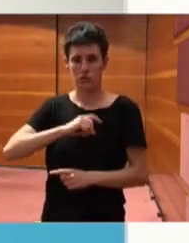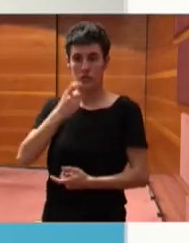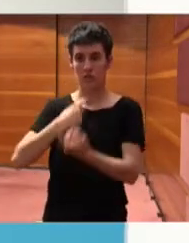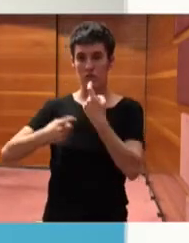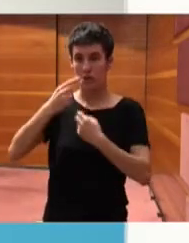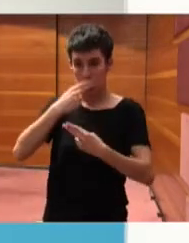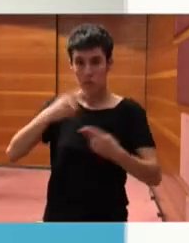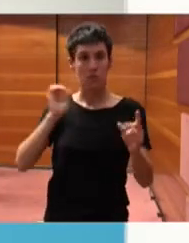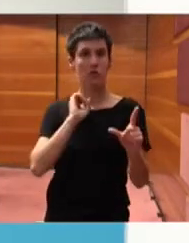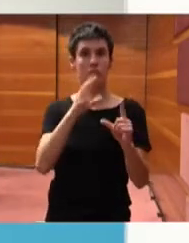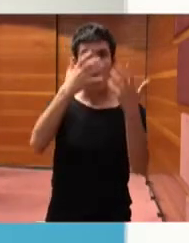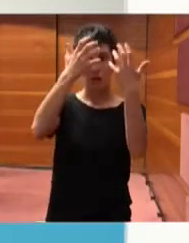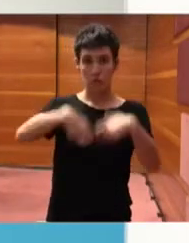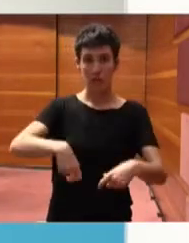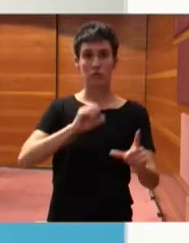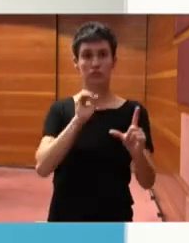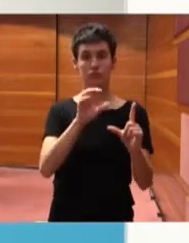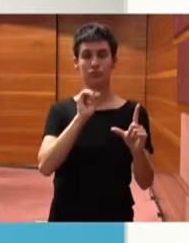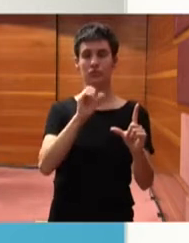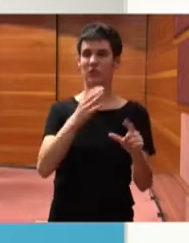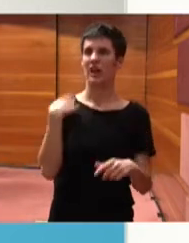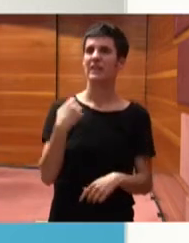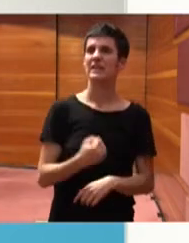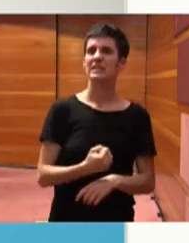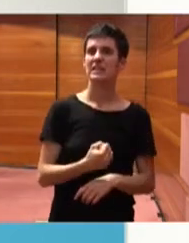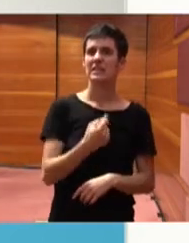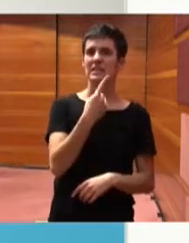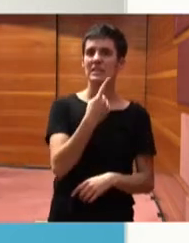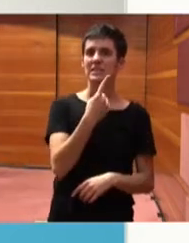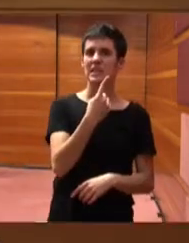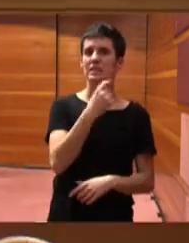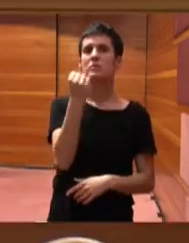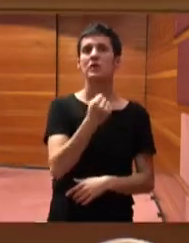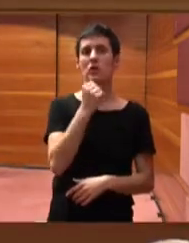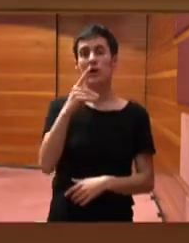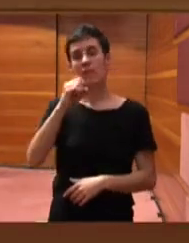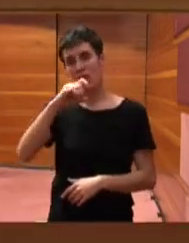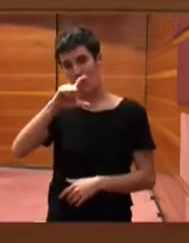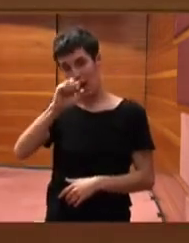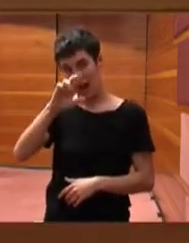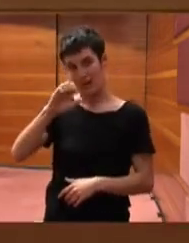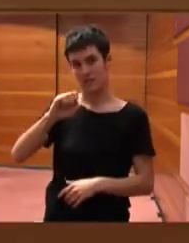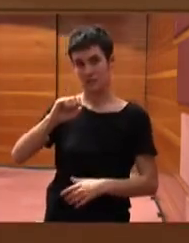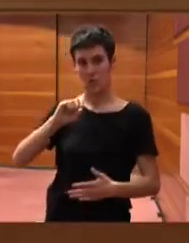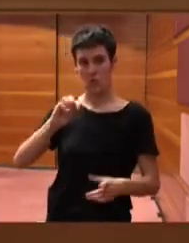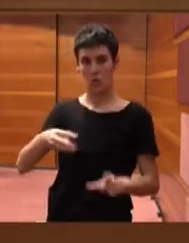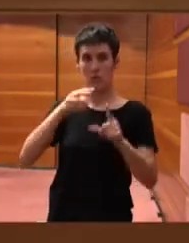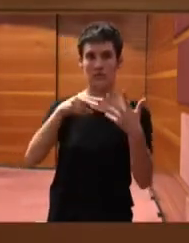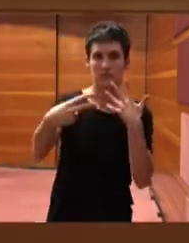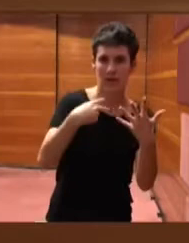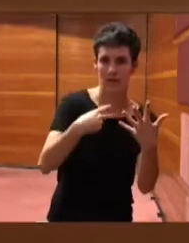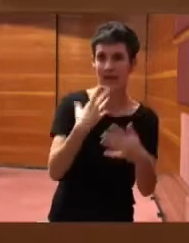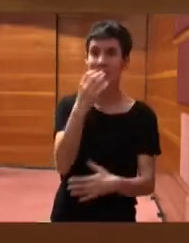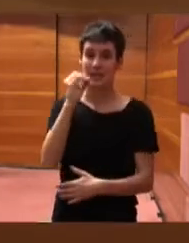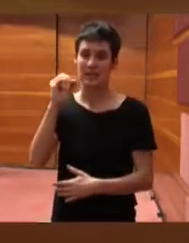más económico. Obama se gastaba unos 6 millones de dólares al año en sus portales de transparencia y 500 en responder una a una a